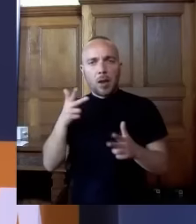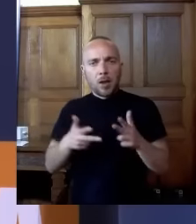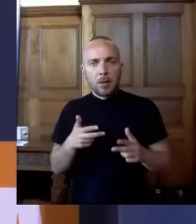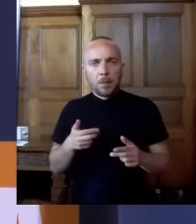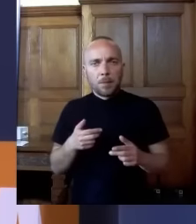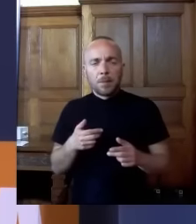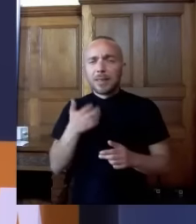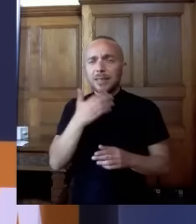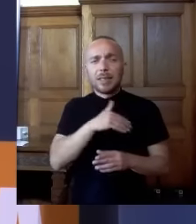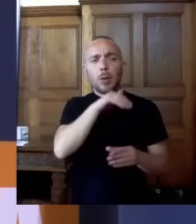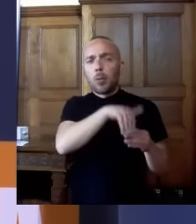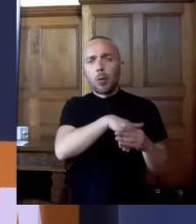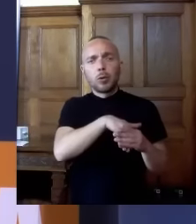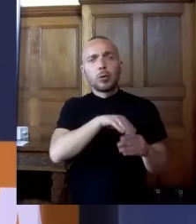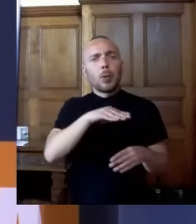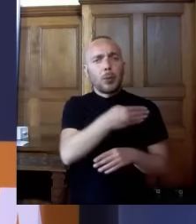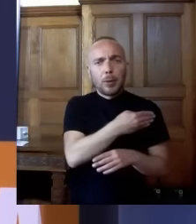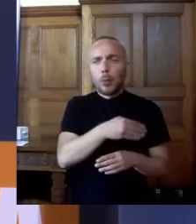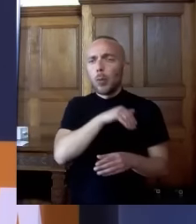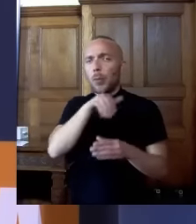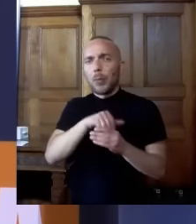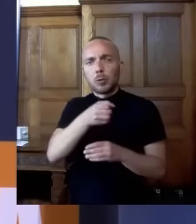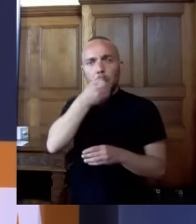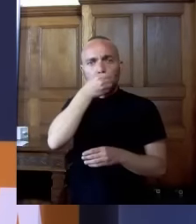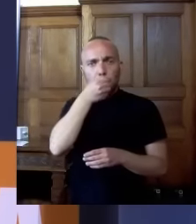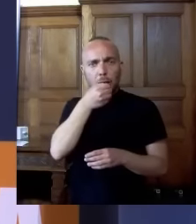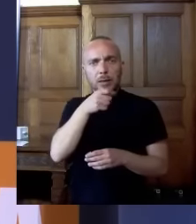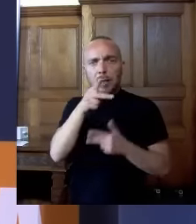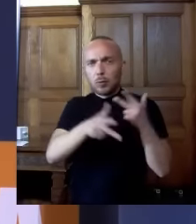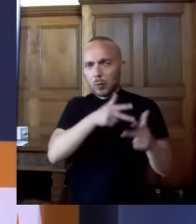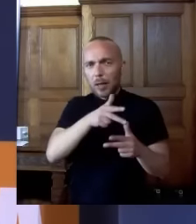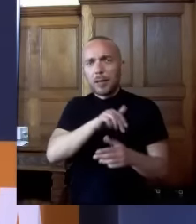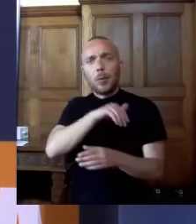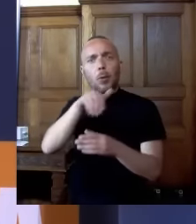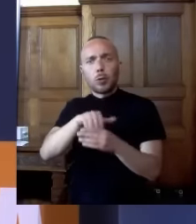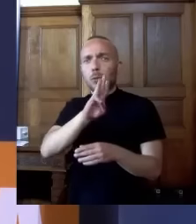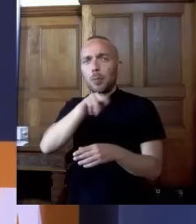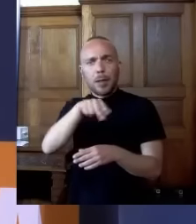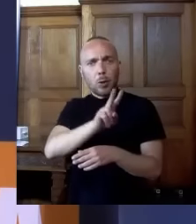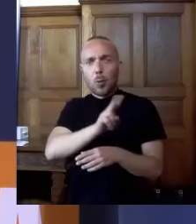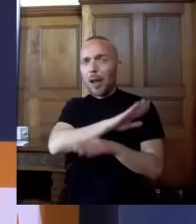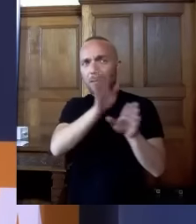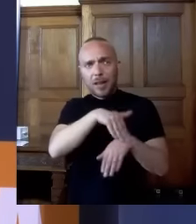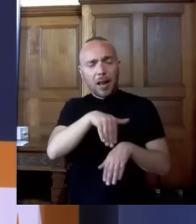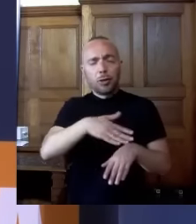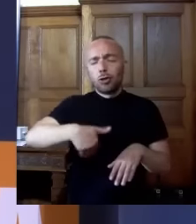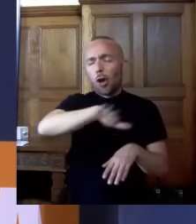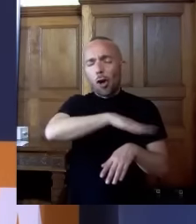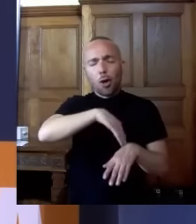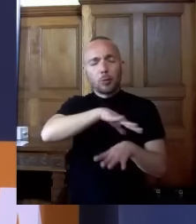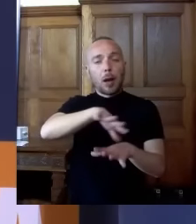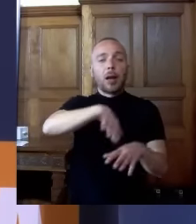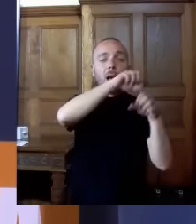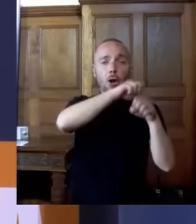Y es que si los votos de eh bildu los votos del pse los votos del pnv terminan todos en la gobernabilidad del pnv en que